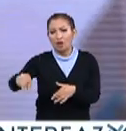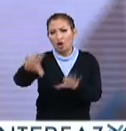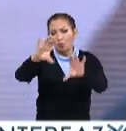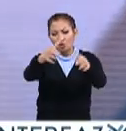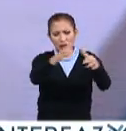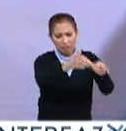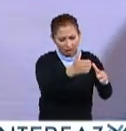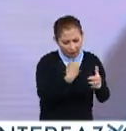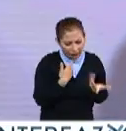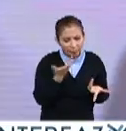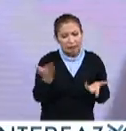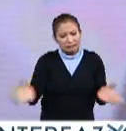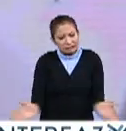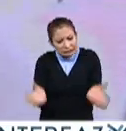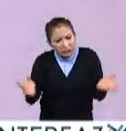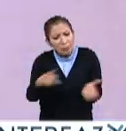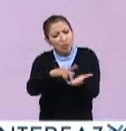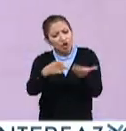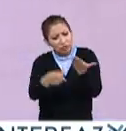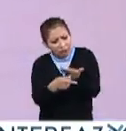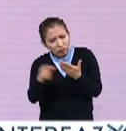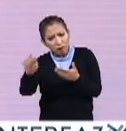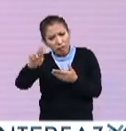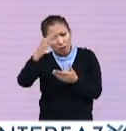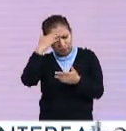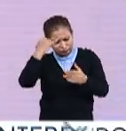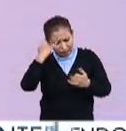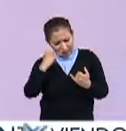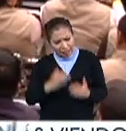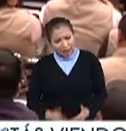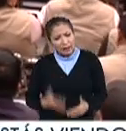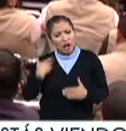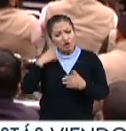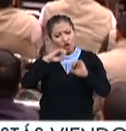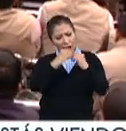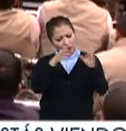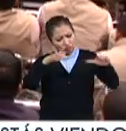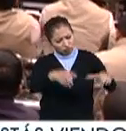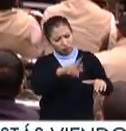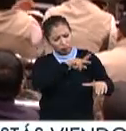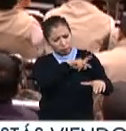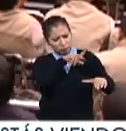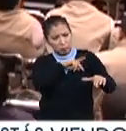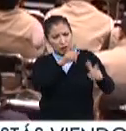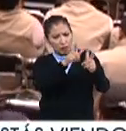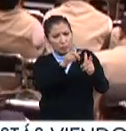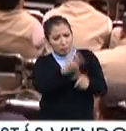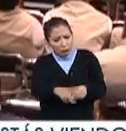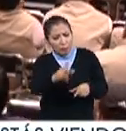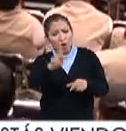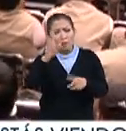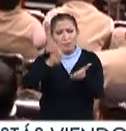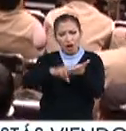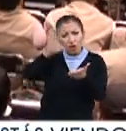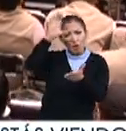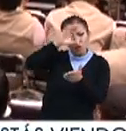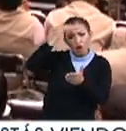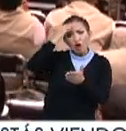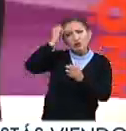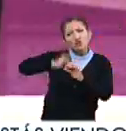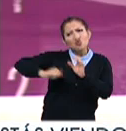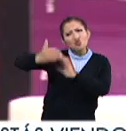las comunidades, pujando por proyectos que reconozcan su identidad y organización propia, sus valores, cultura,